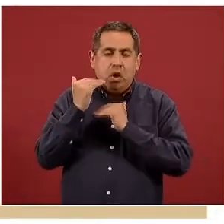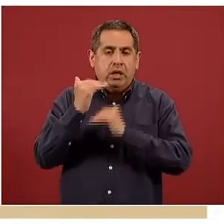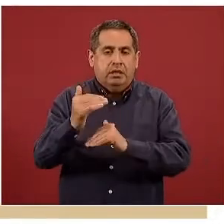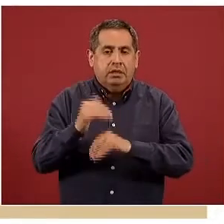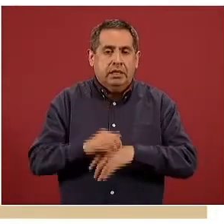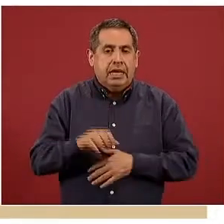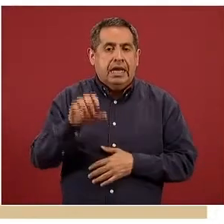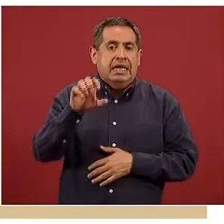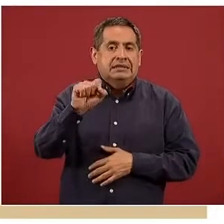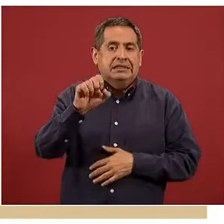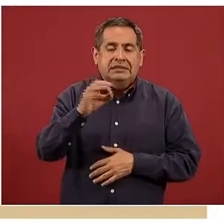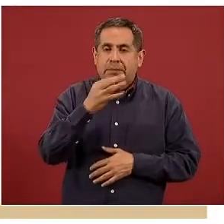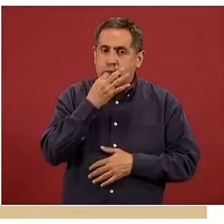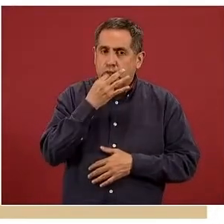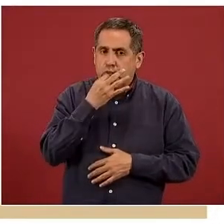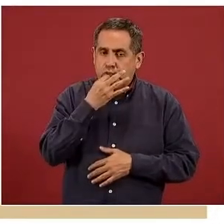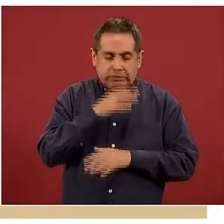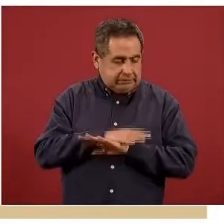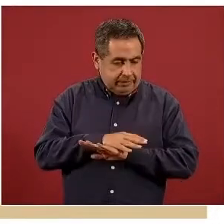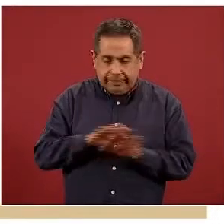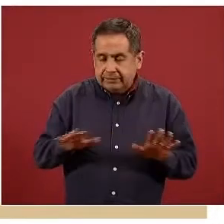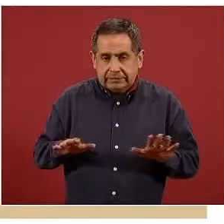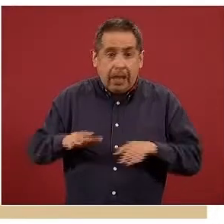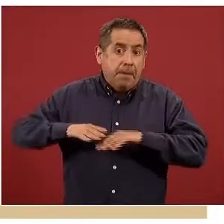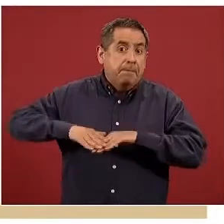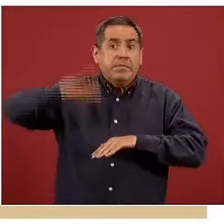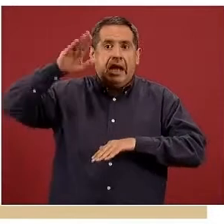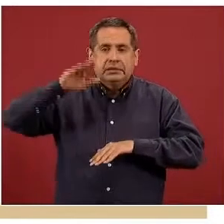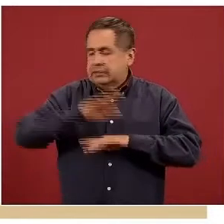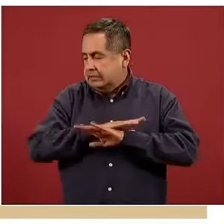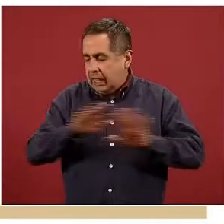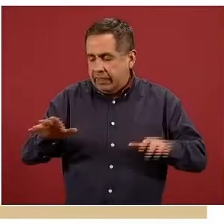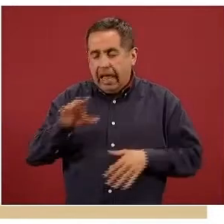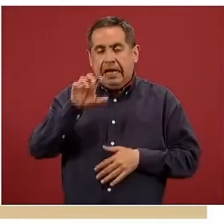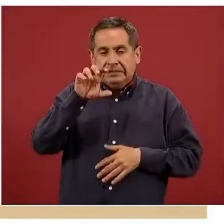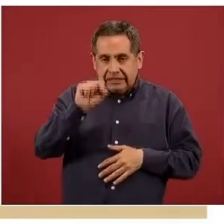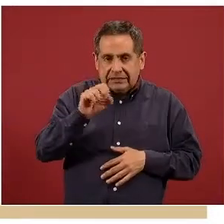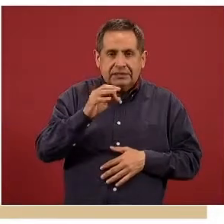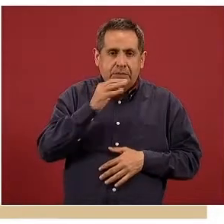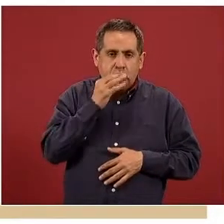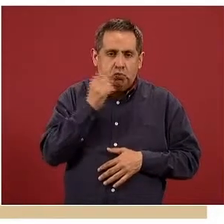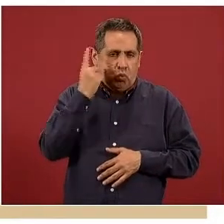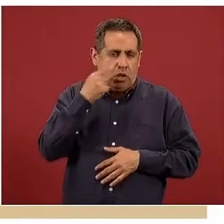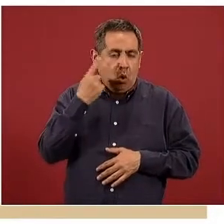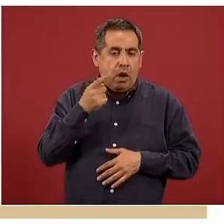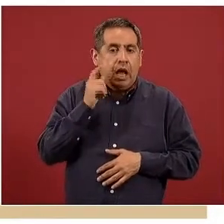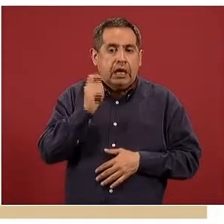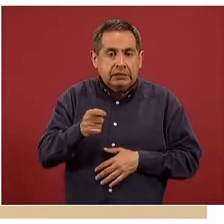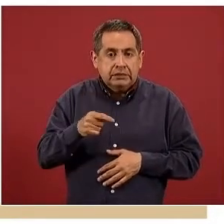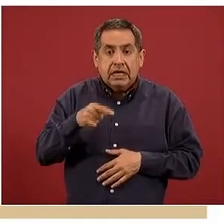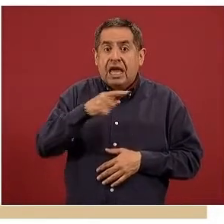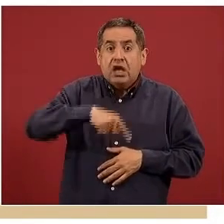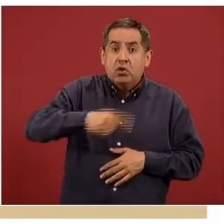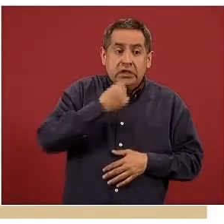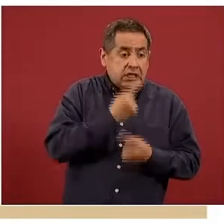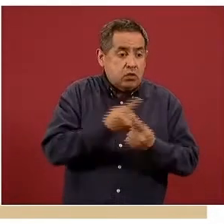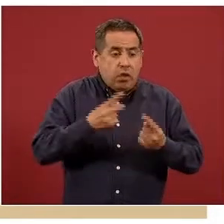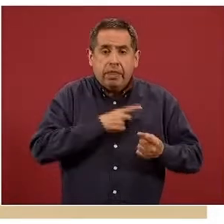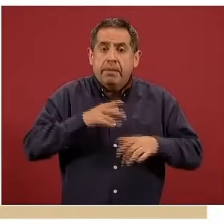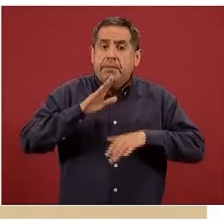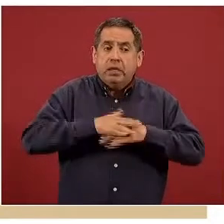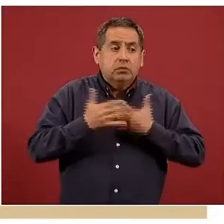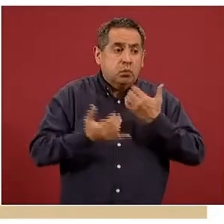son 60 minutos. No más de 60 minutos, porque realmente lo que tienen que hacer los niños es hacer mucha actividad